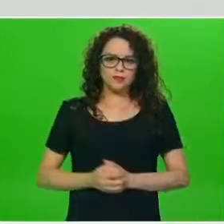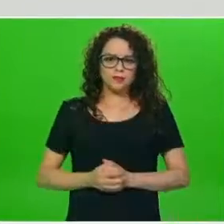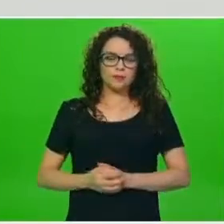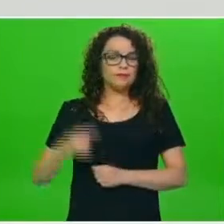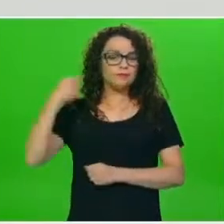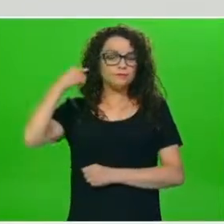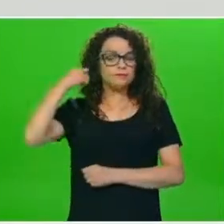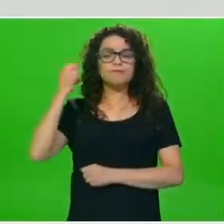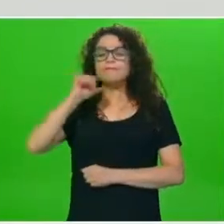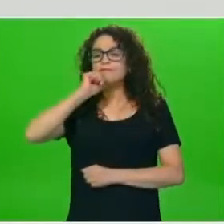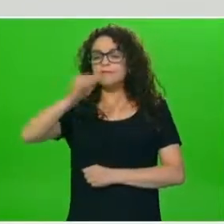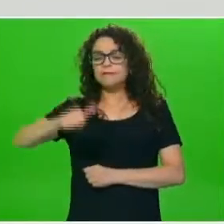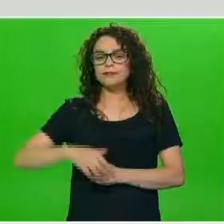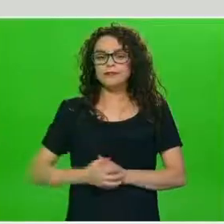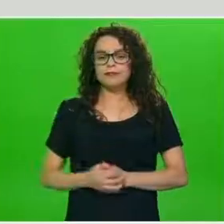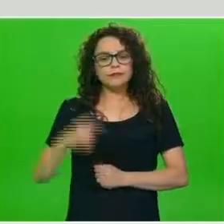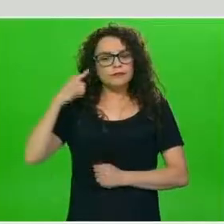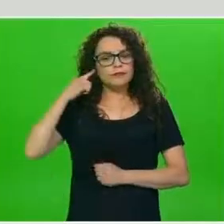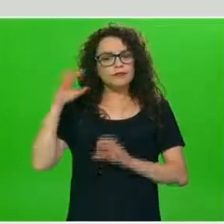Yo le